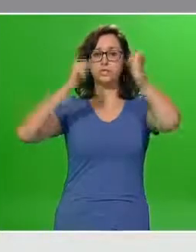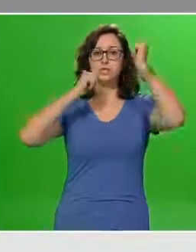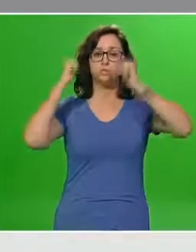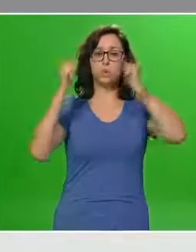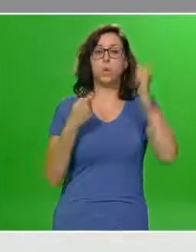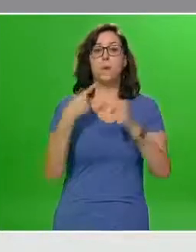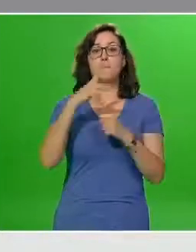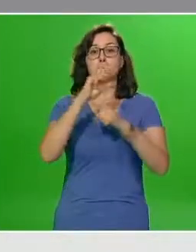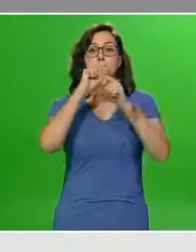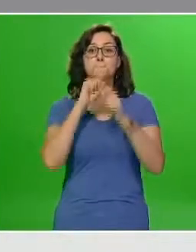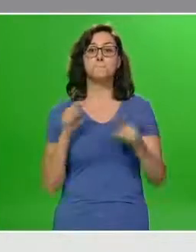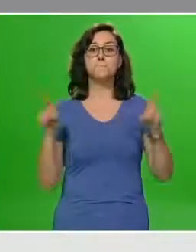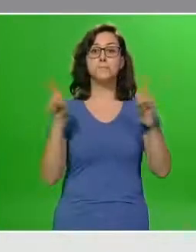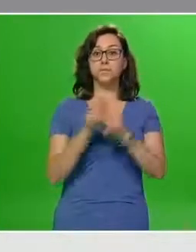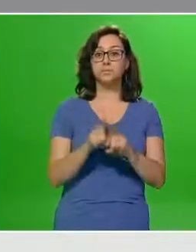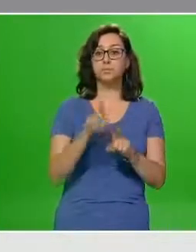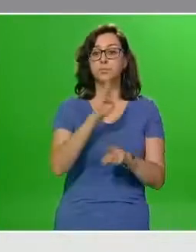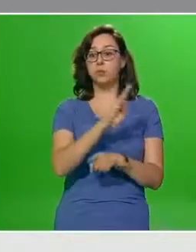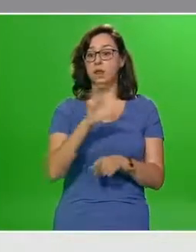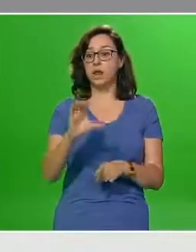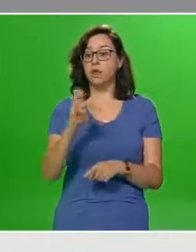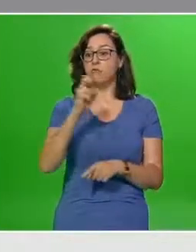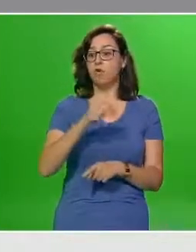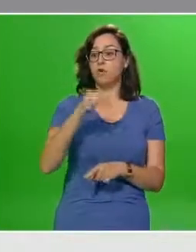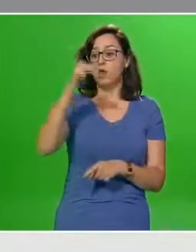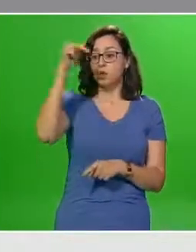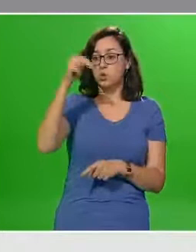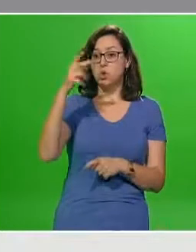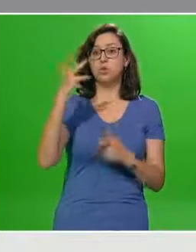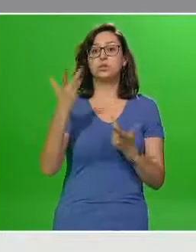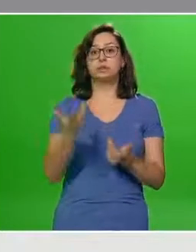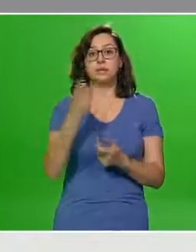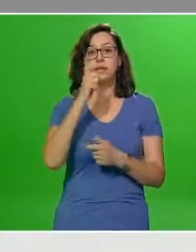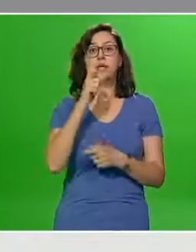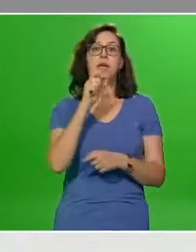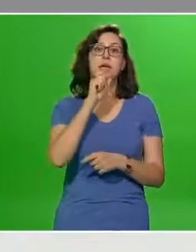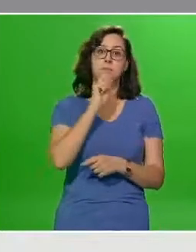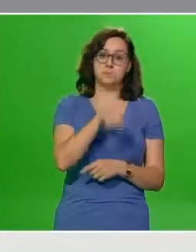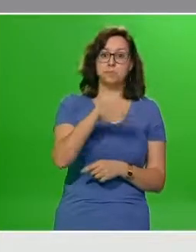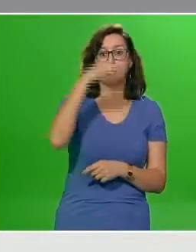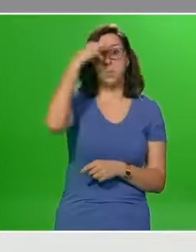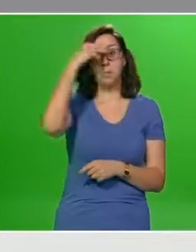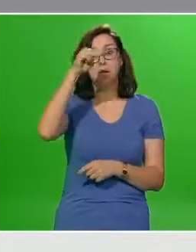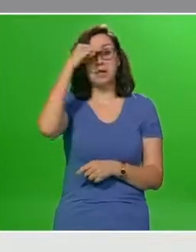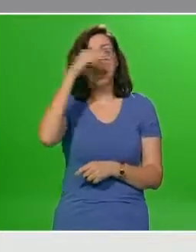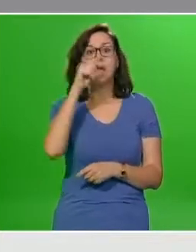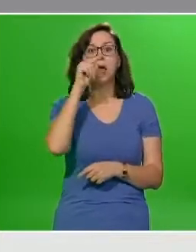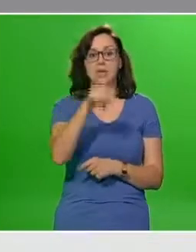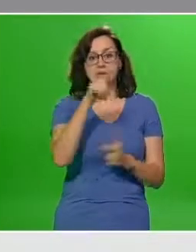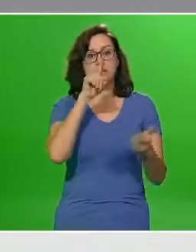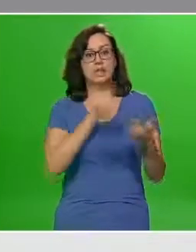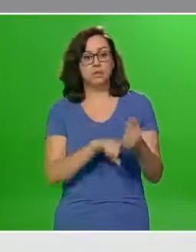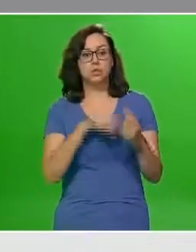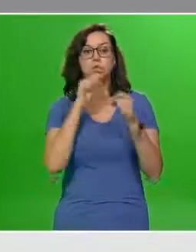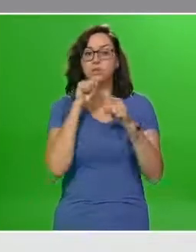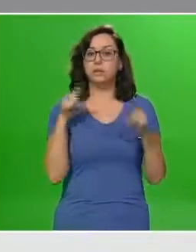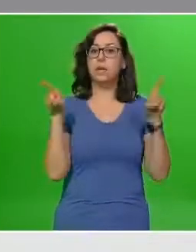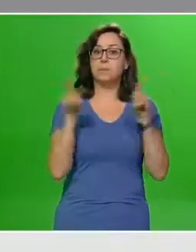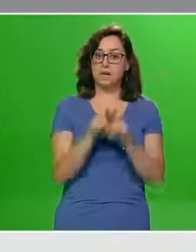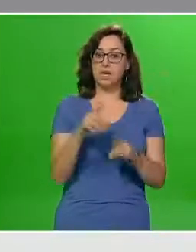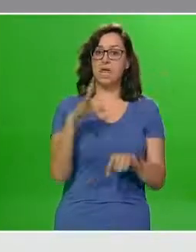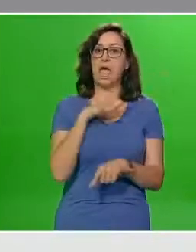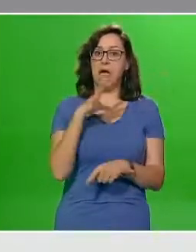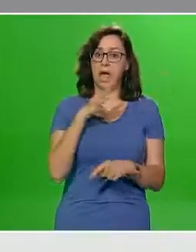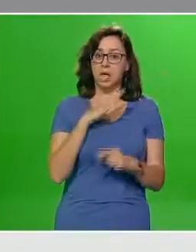con algunos casos también municipios, como es el caso de Mexicali, en donde también hemos tenido algunas